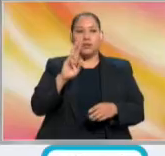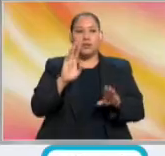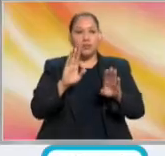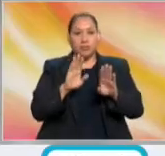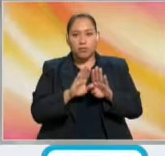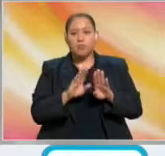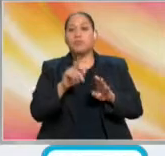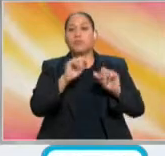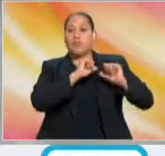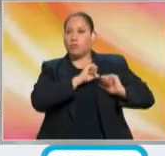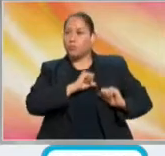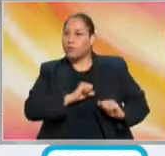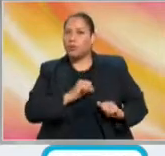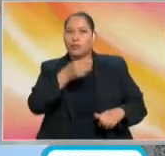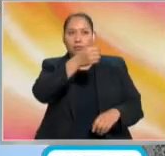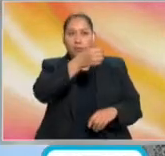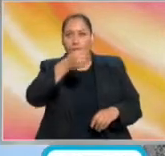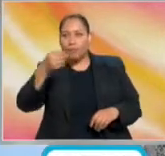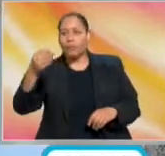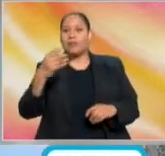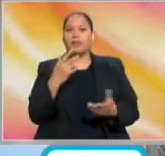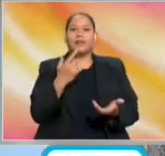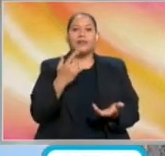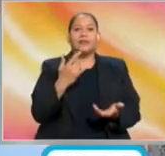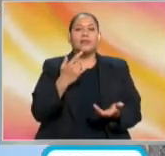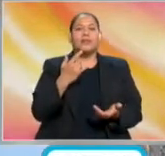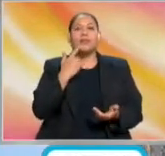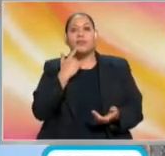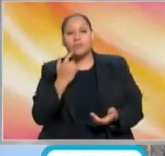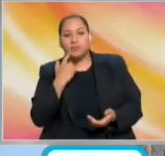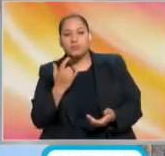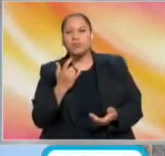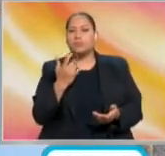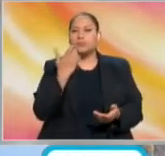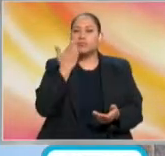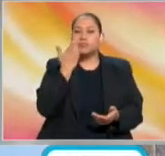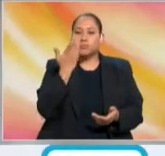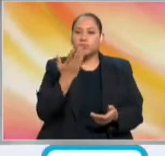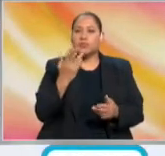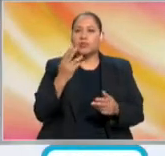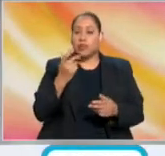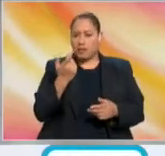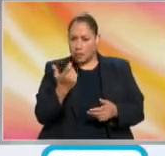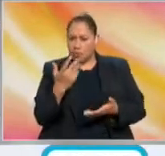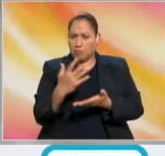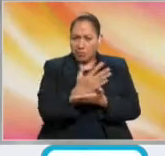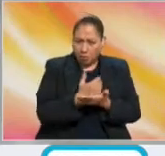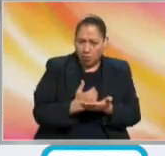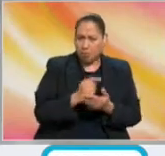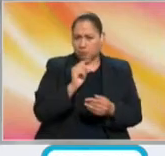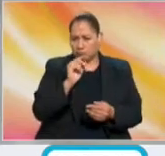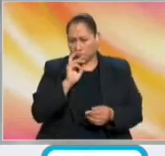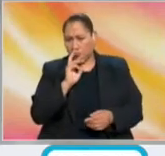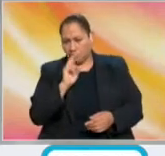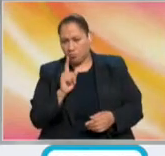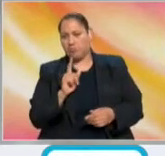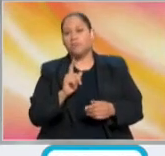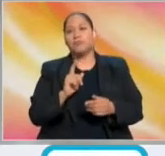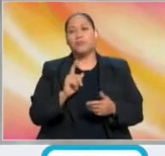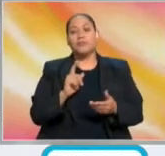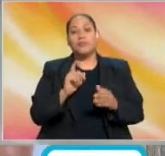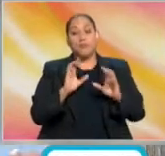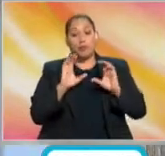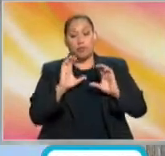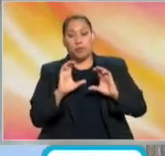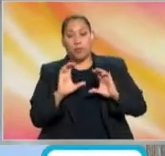organigramas, de la autoridad, de luchar por tener un nivel socioeconómico mejor, de